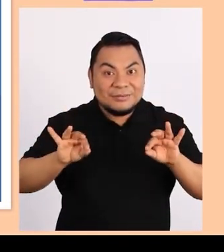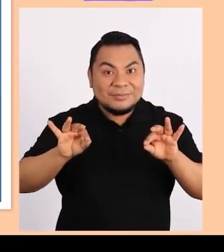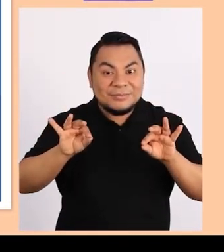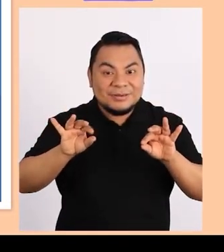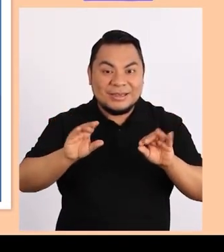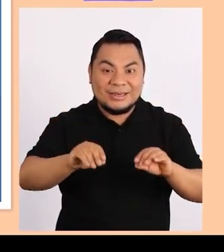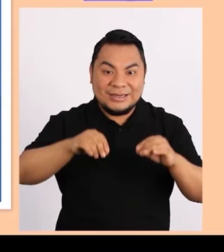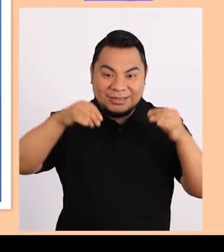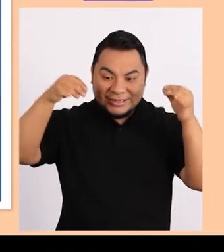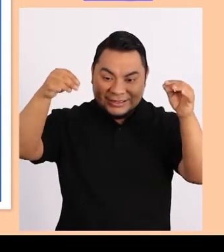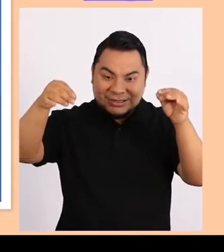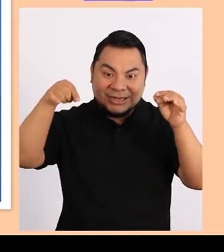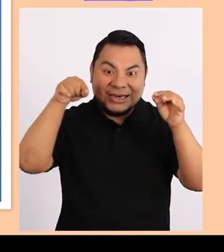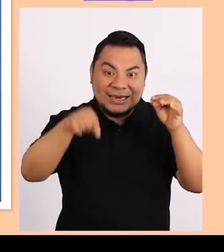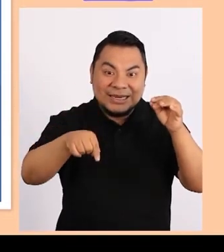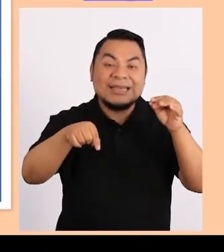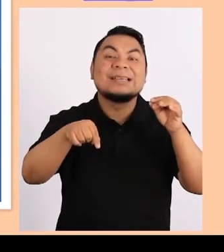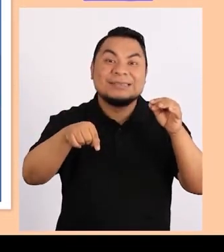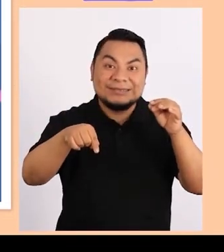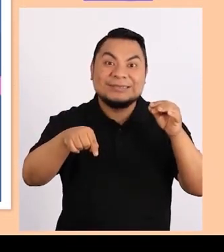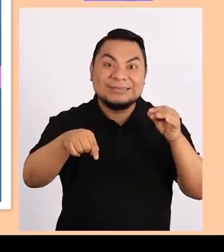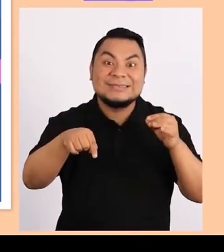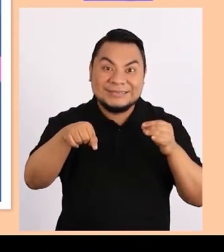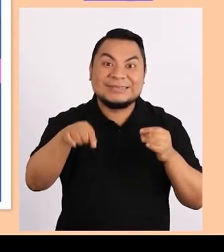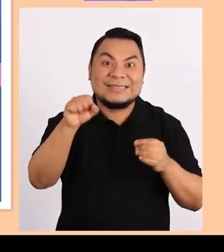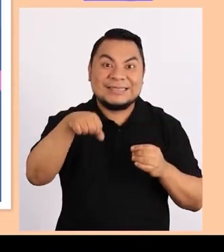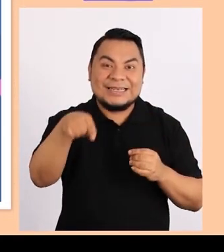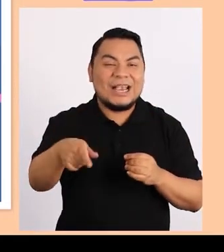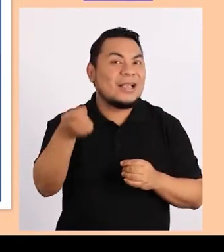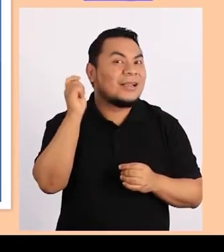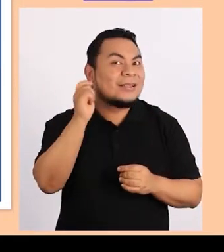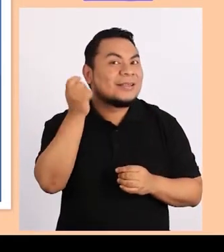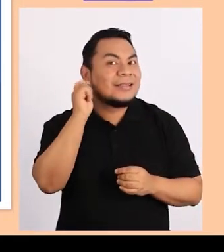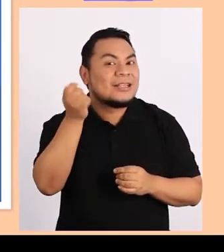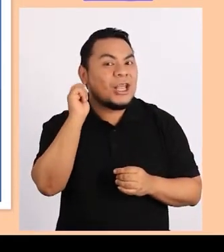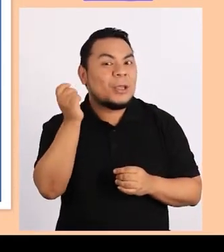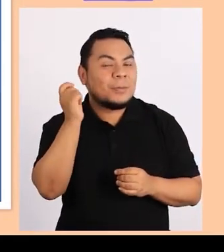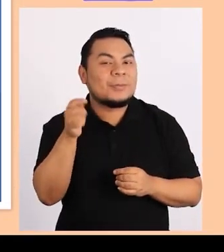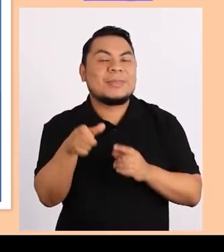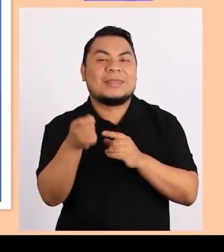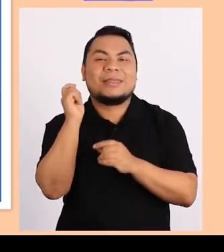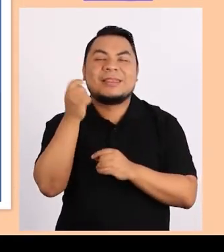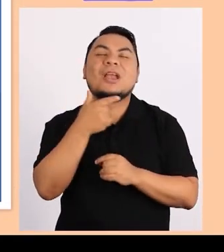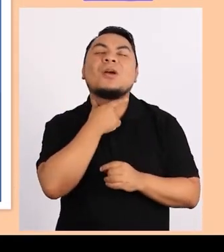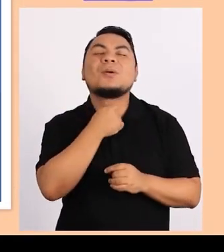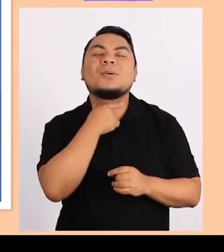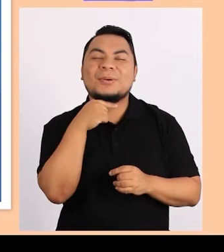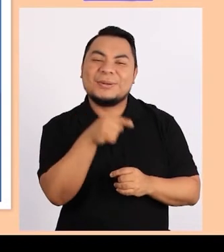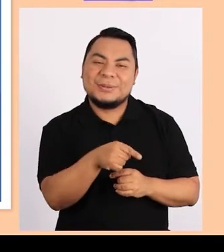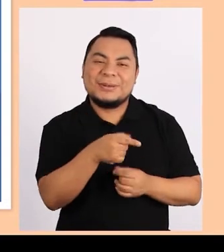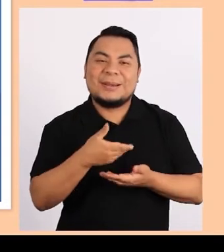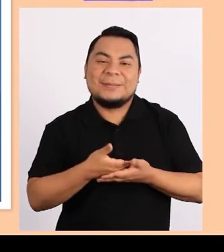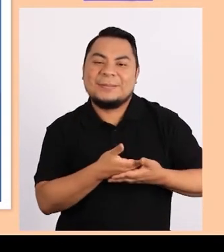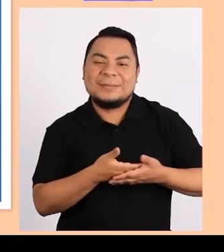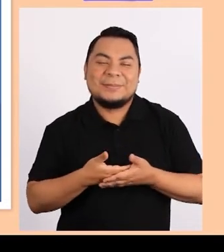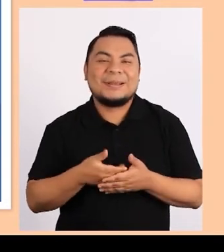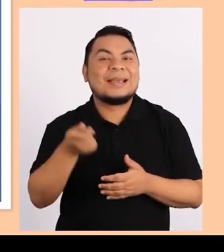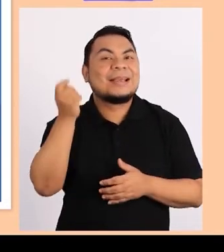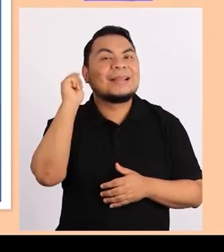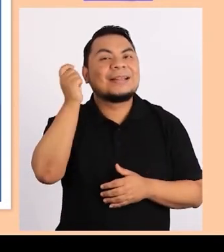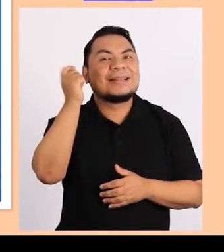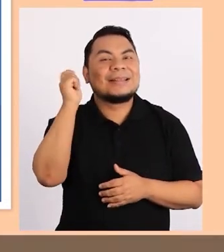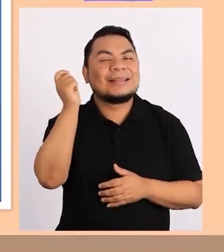Debajo de la manta. Allí está, chiqui, chiqui, chiqui. La sonaja le